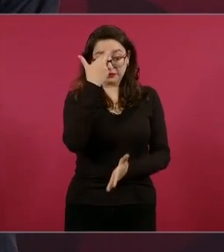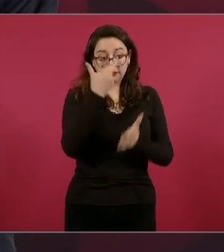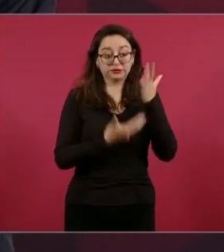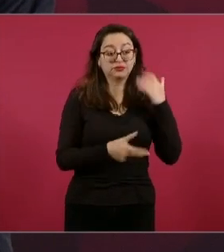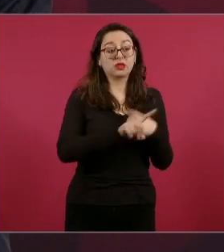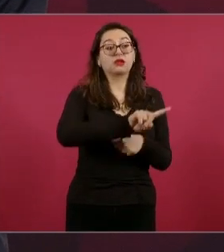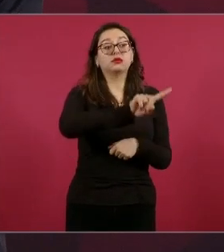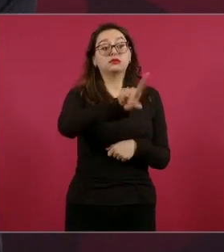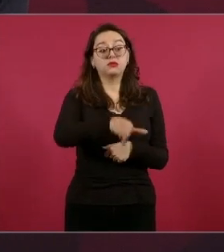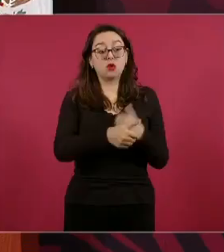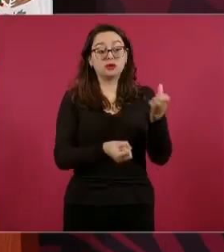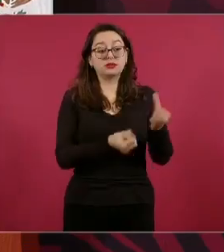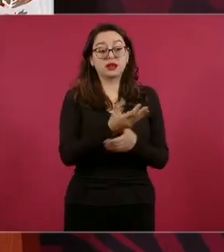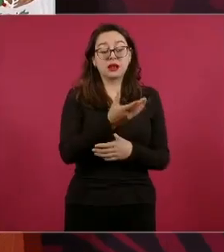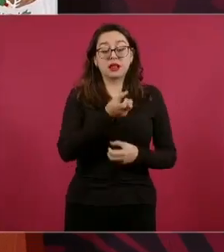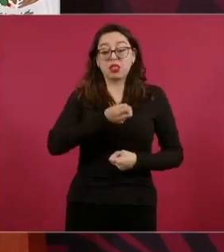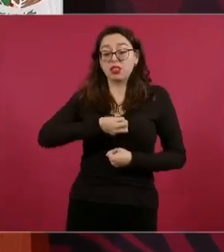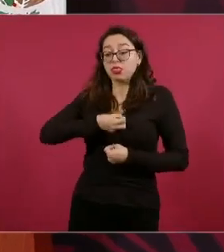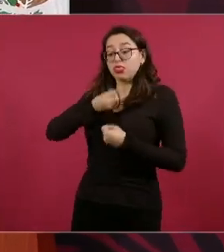pensamos que